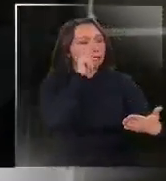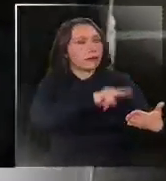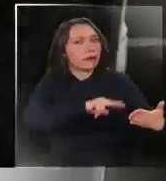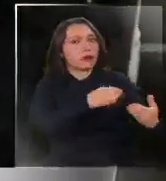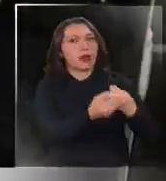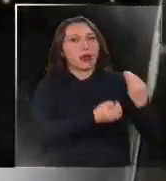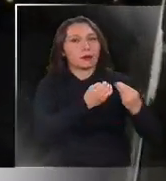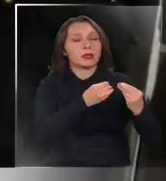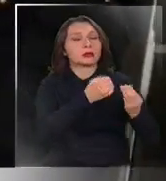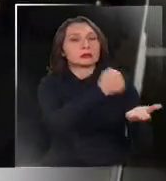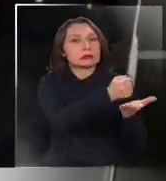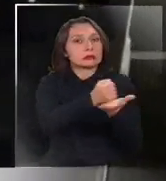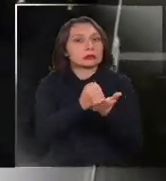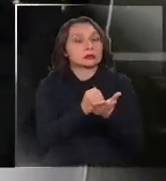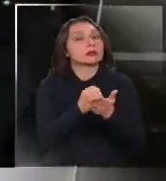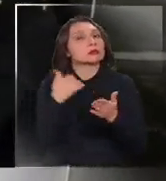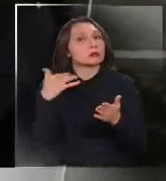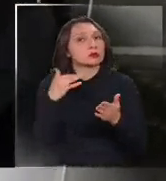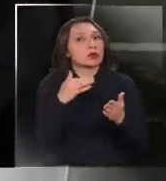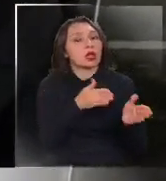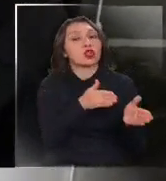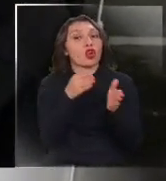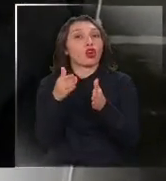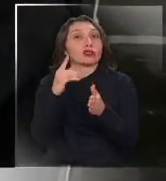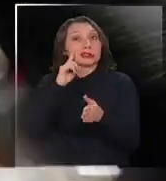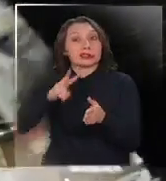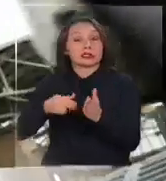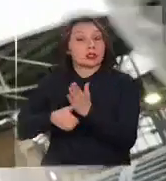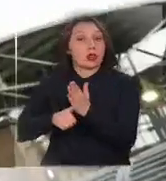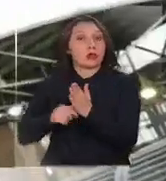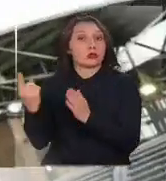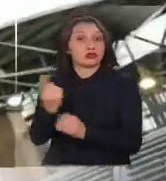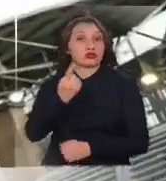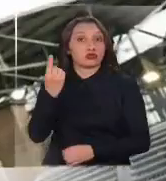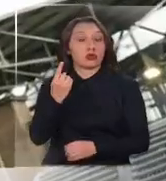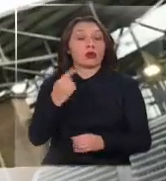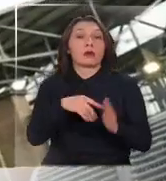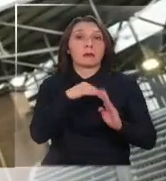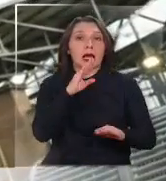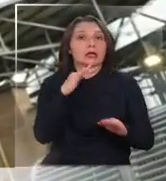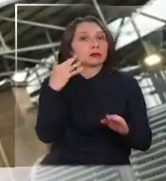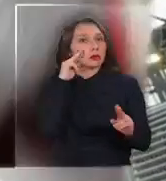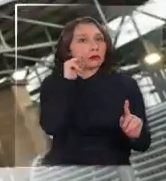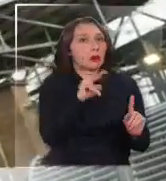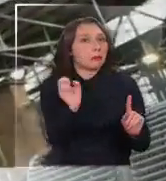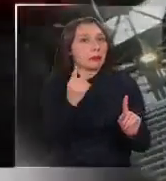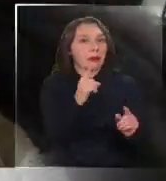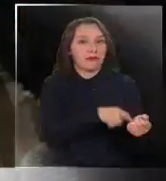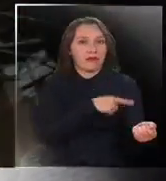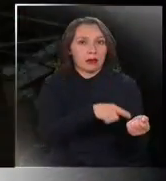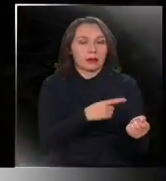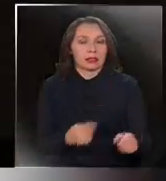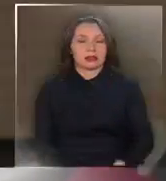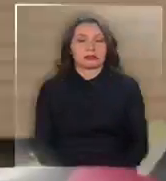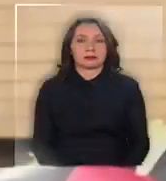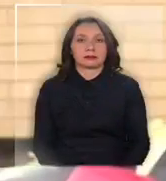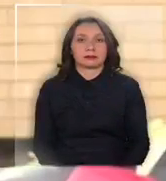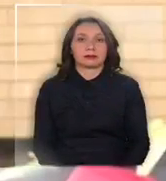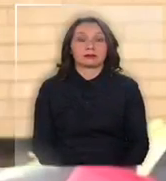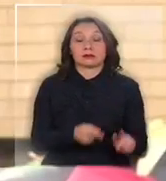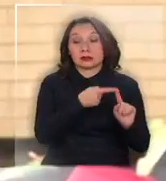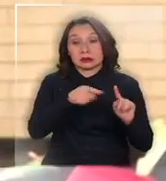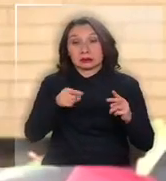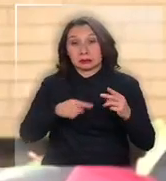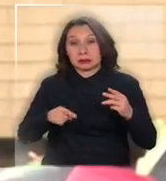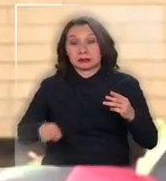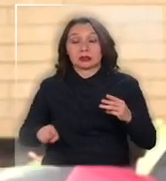y sus procesos tendrán prioridad frente a los de los indocumentados solos en la medida de lo posible. Durante